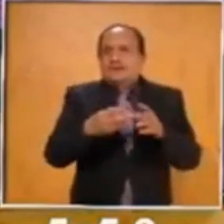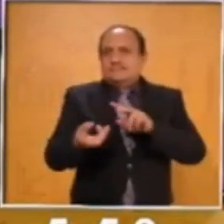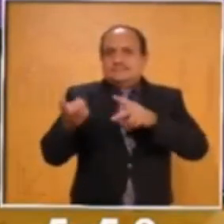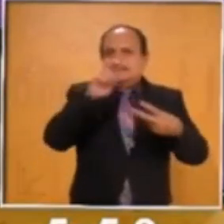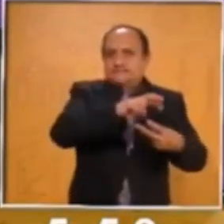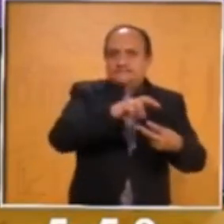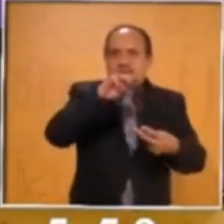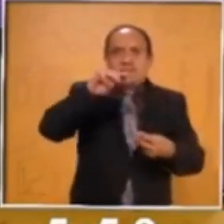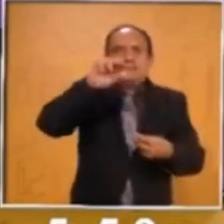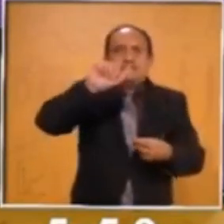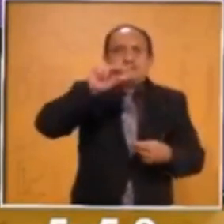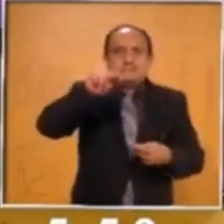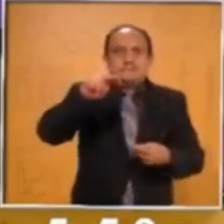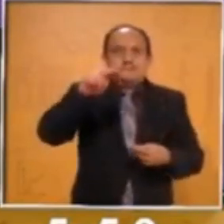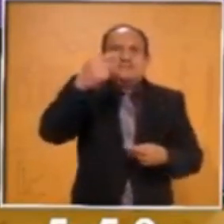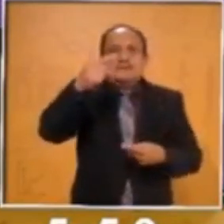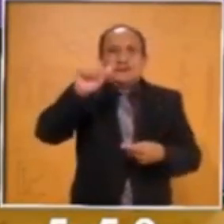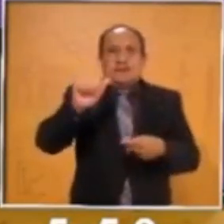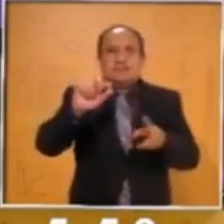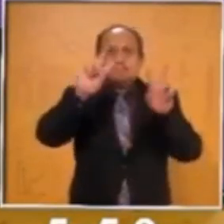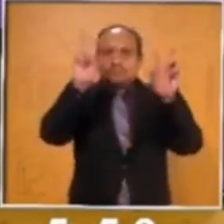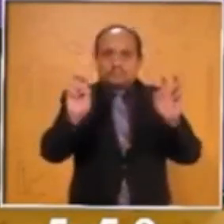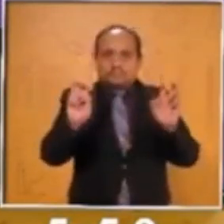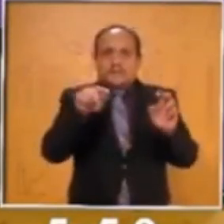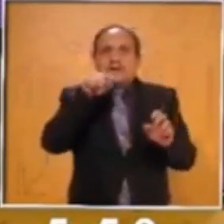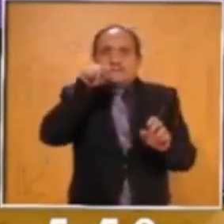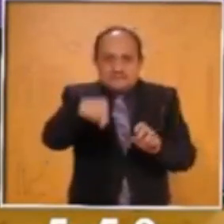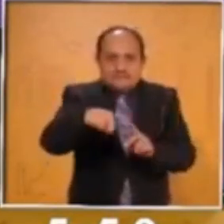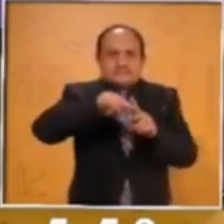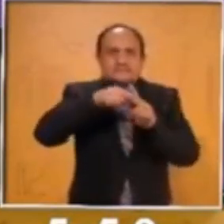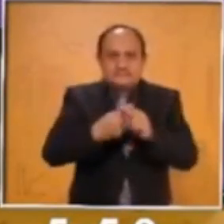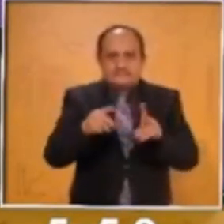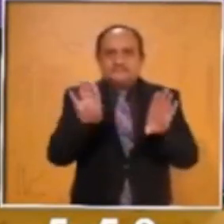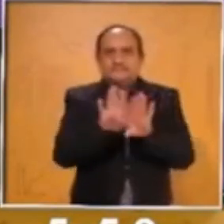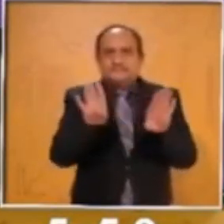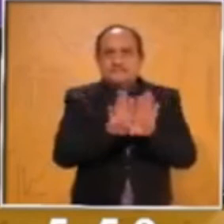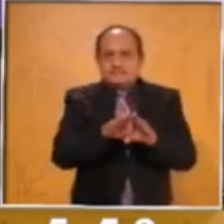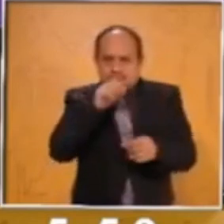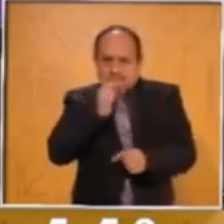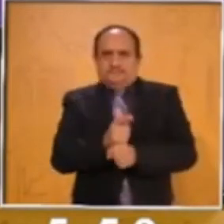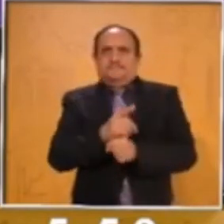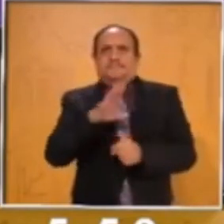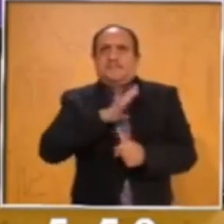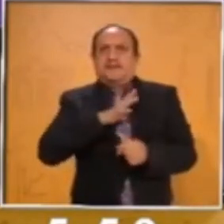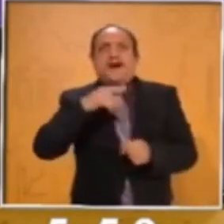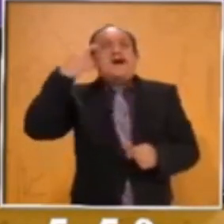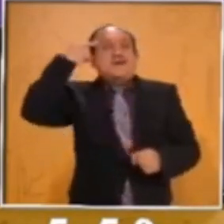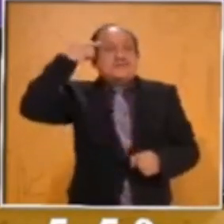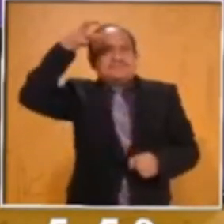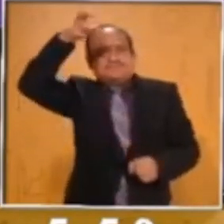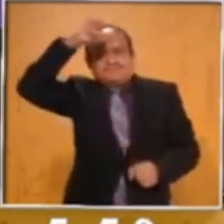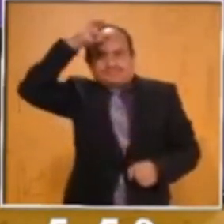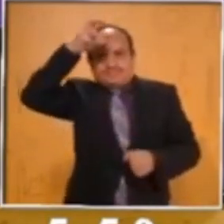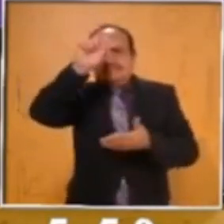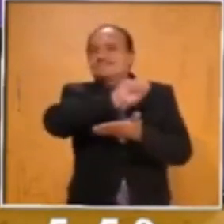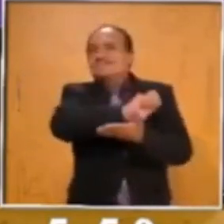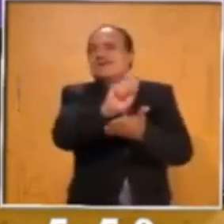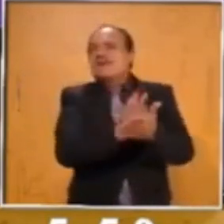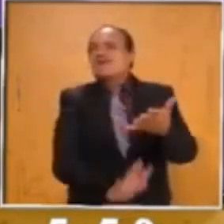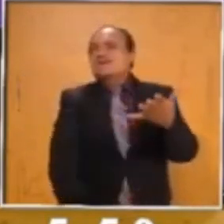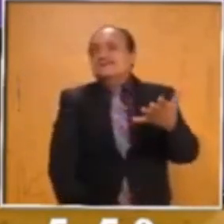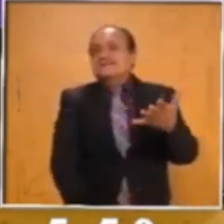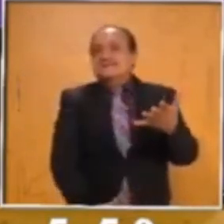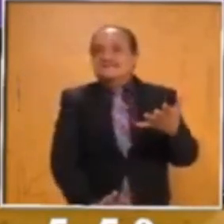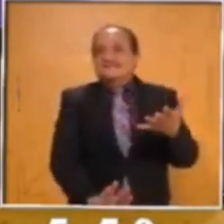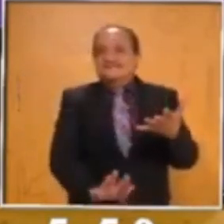trasladó al manga, ¿ok? Fue ahí como se dio cuenta que tenía este talento. La Divina